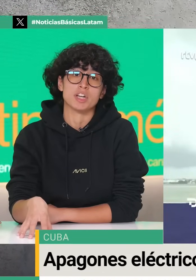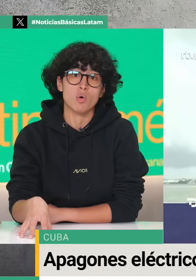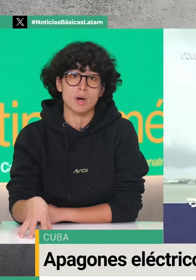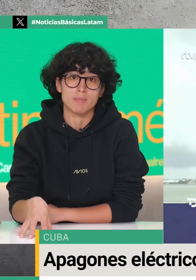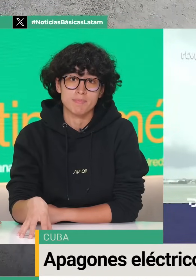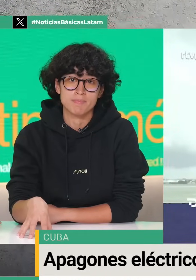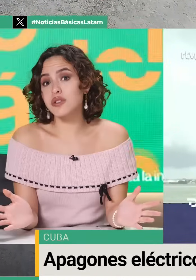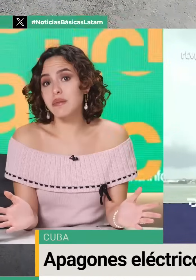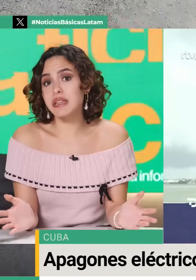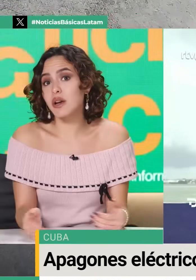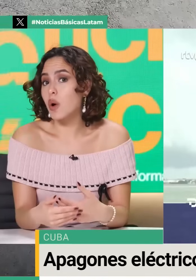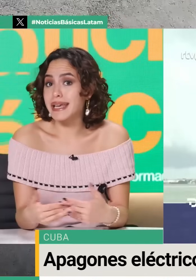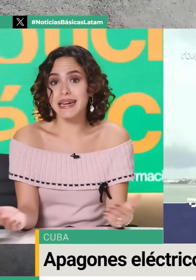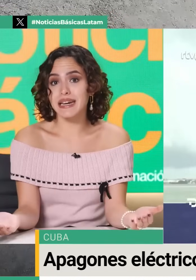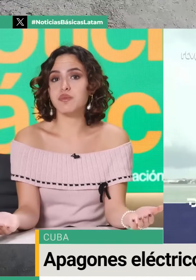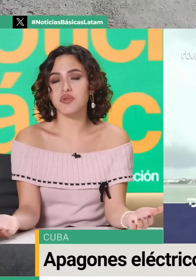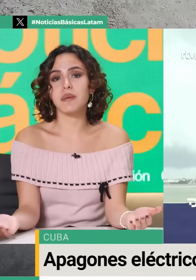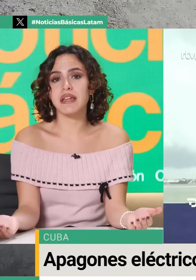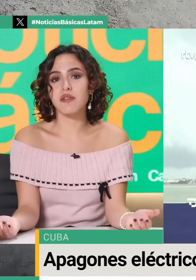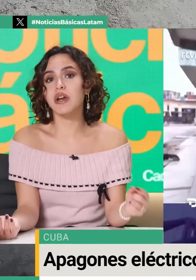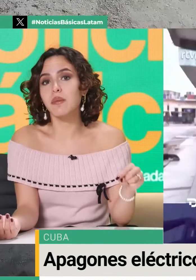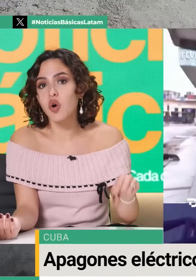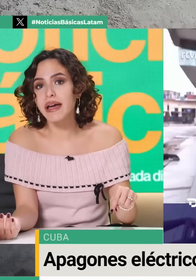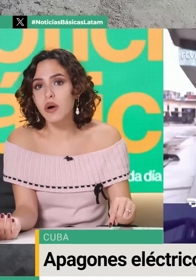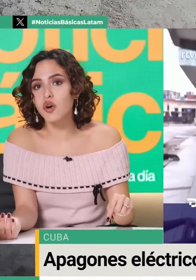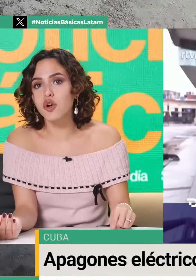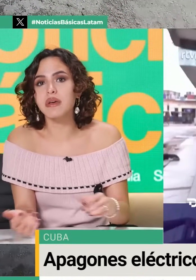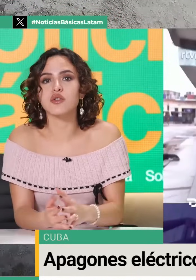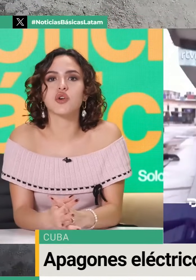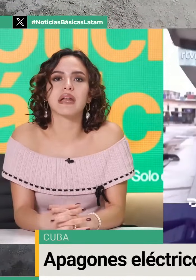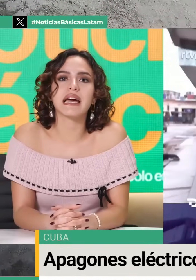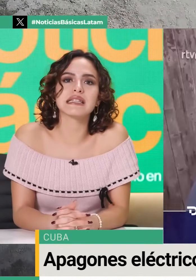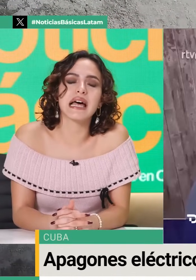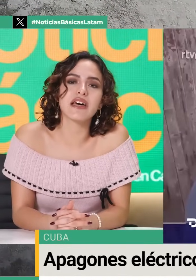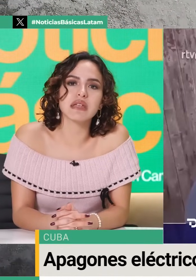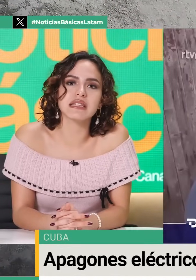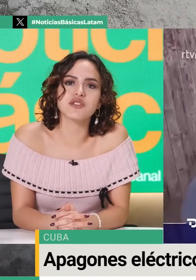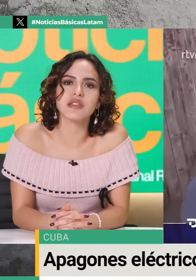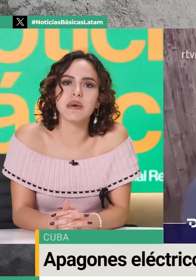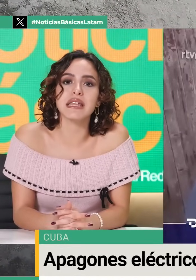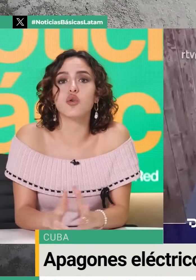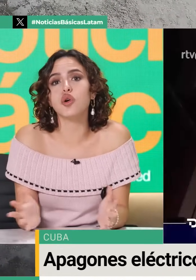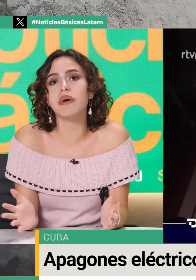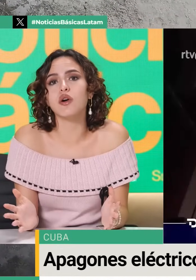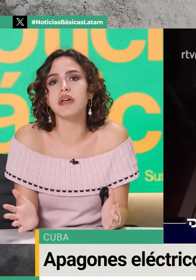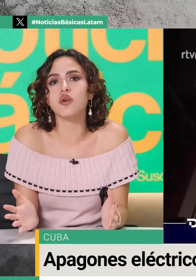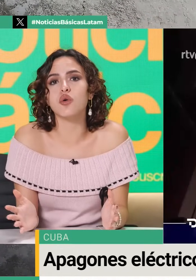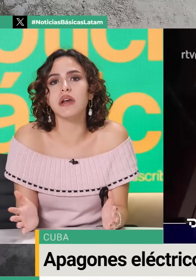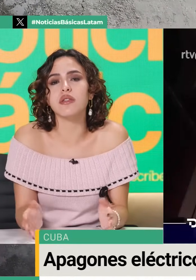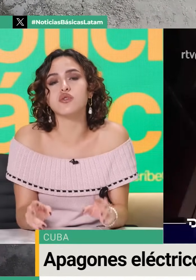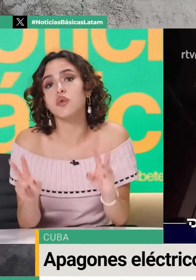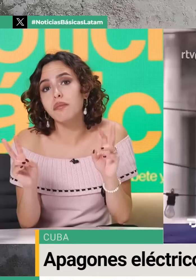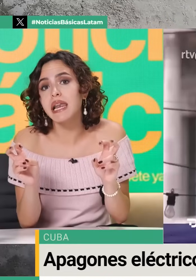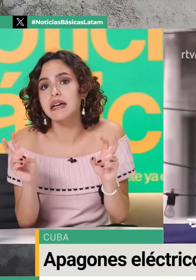apagones en Cuba y lejos de admitir cualquier responsabilidad por el bloqueo económico sobre la isla la administración de biden culpa al gobierno